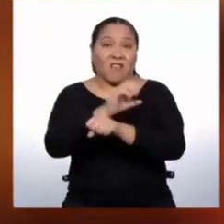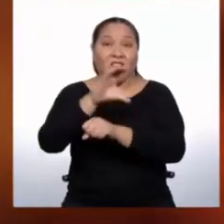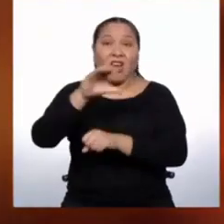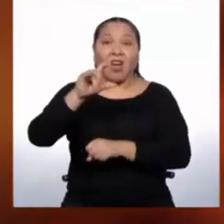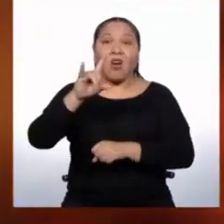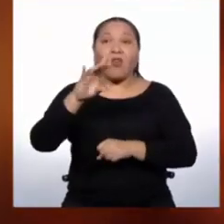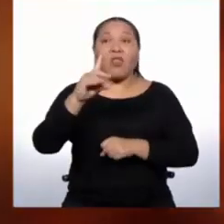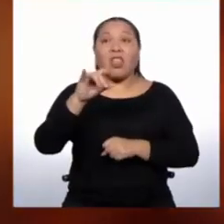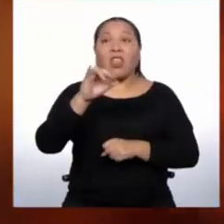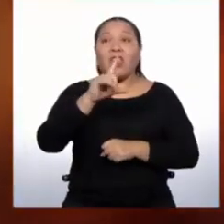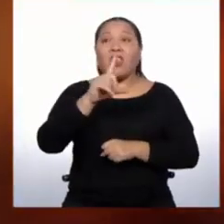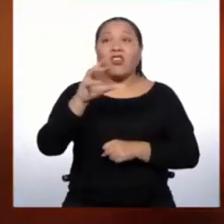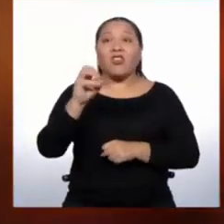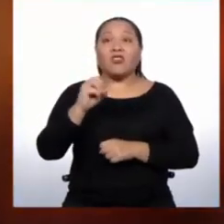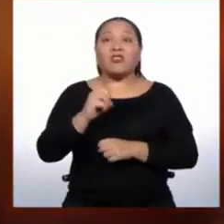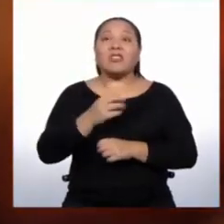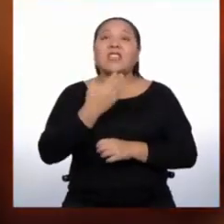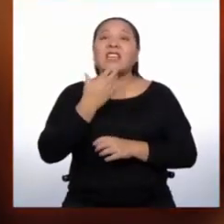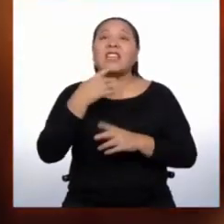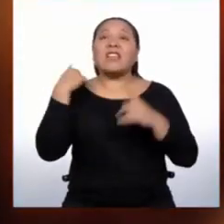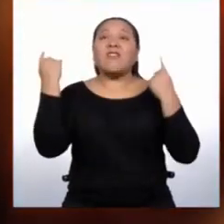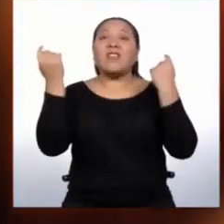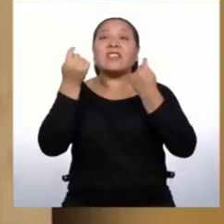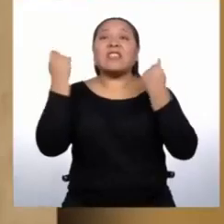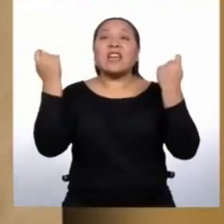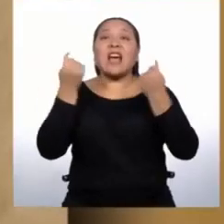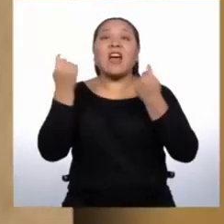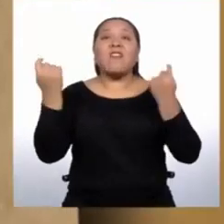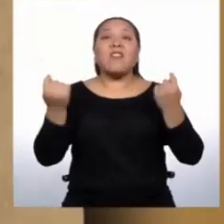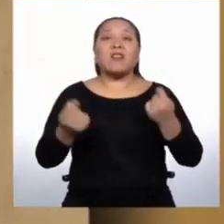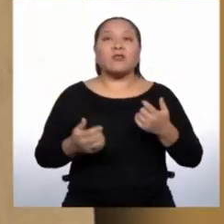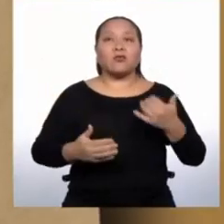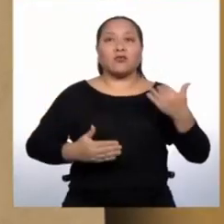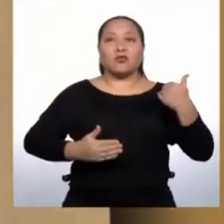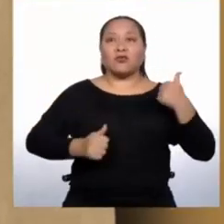comparsa, los soldados,